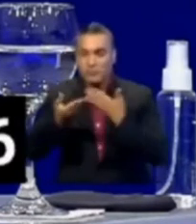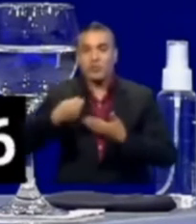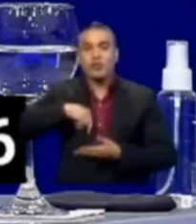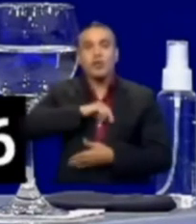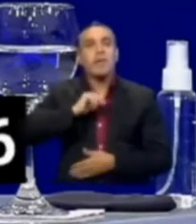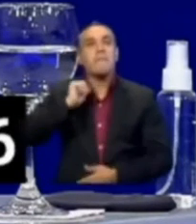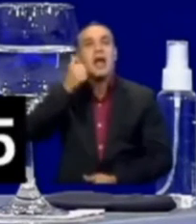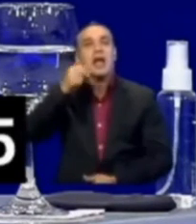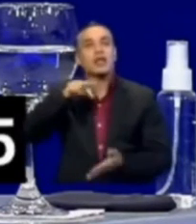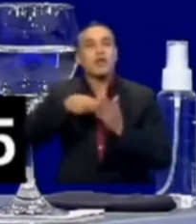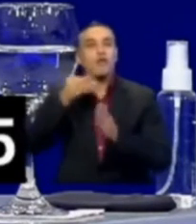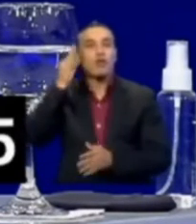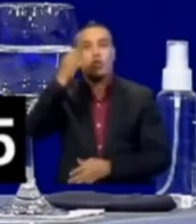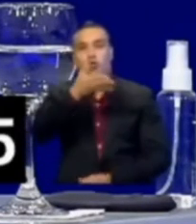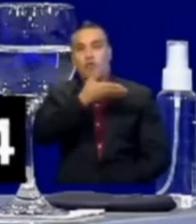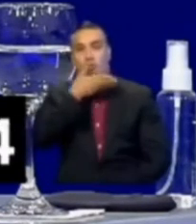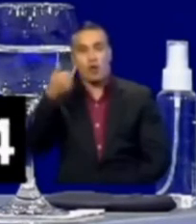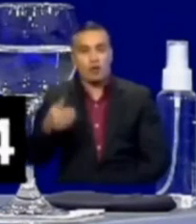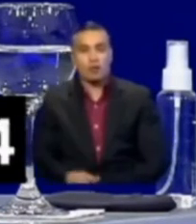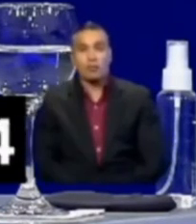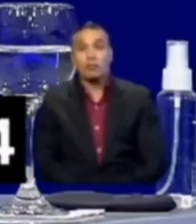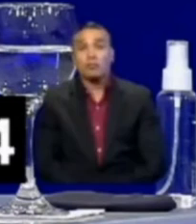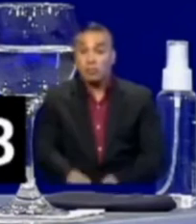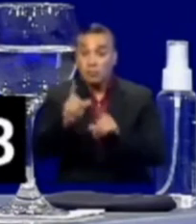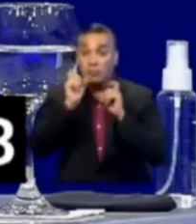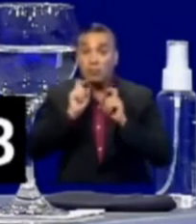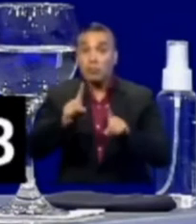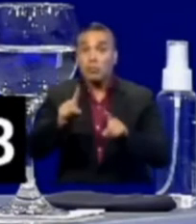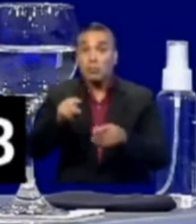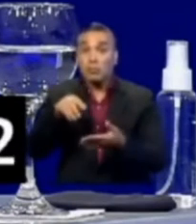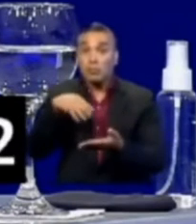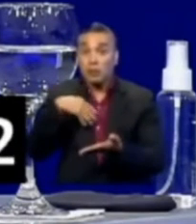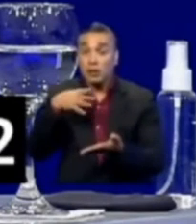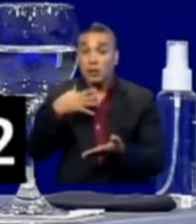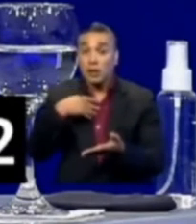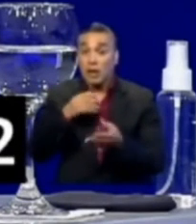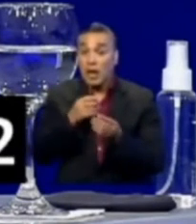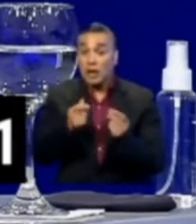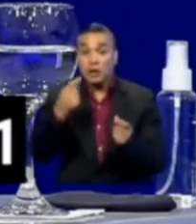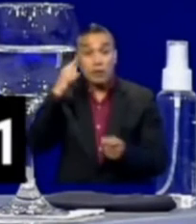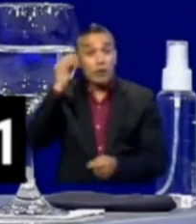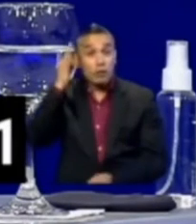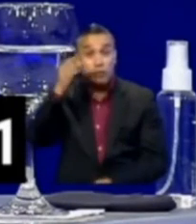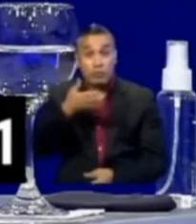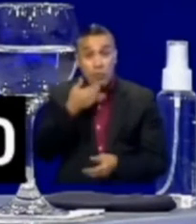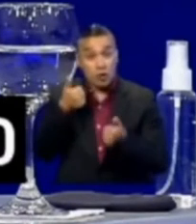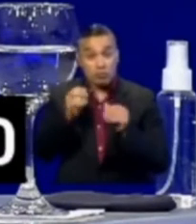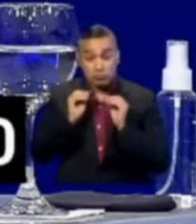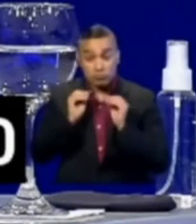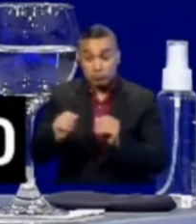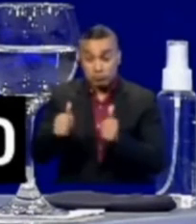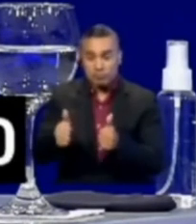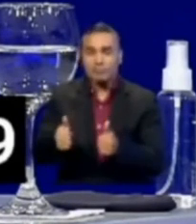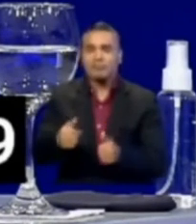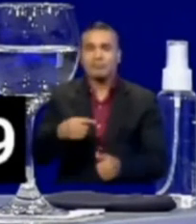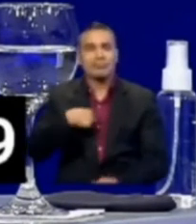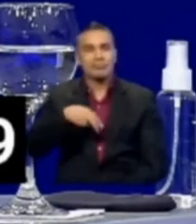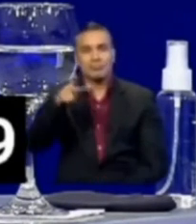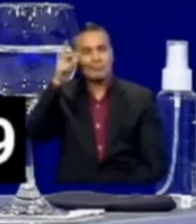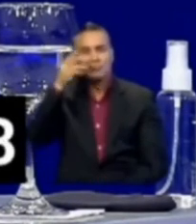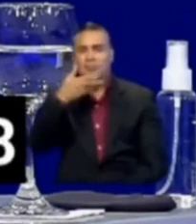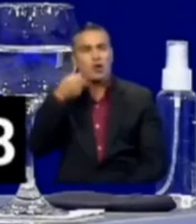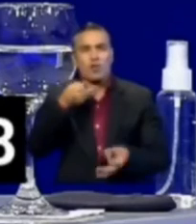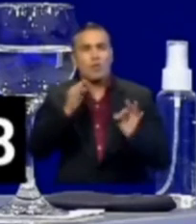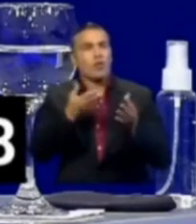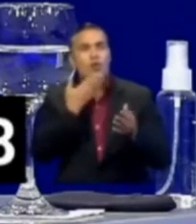sociedad. Y cabe preguntarnos, ¿les estamos preparando para el futuro a la niñez ecuatoriana? Yo creo que la mejor forma de